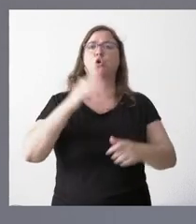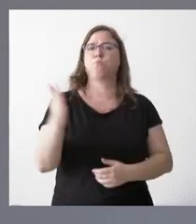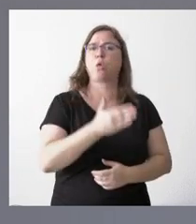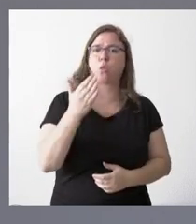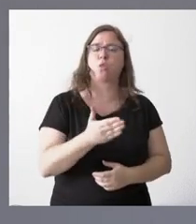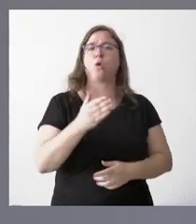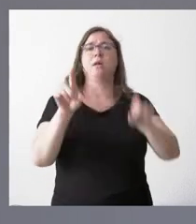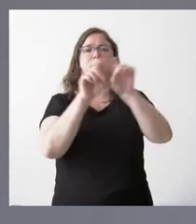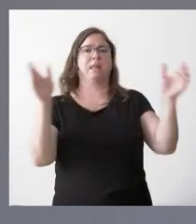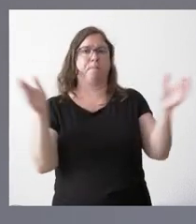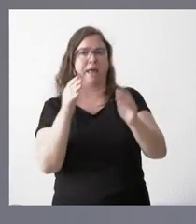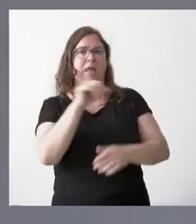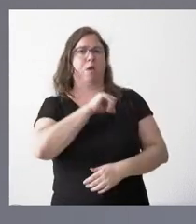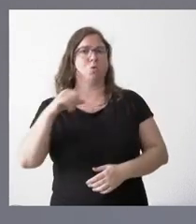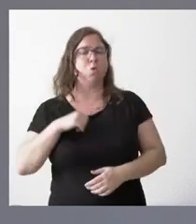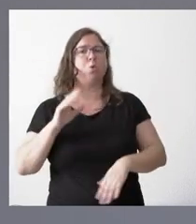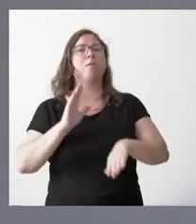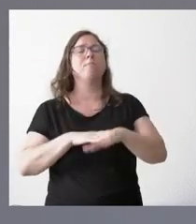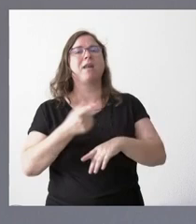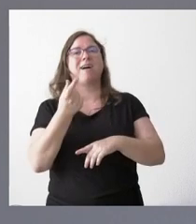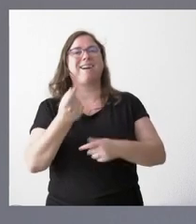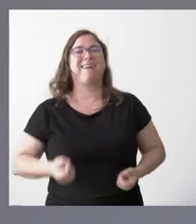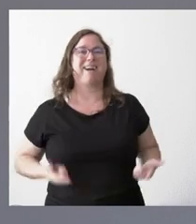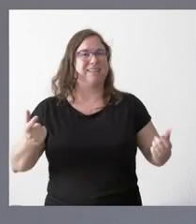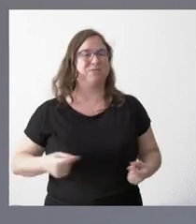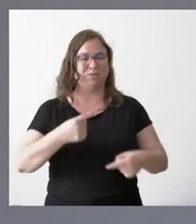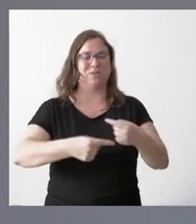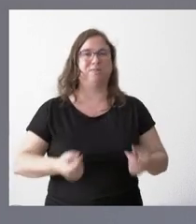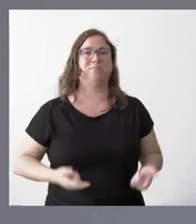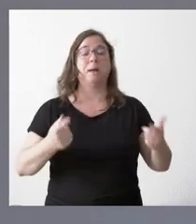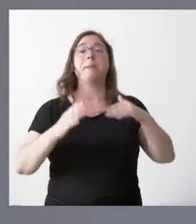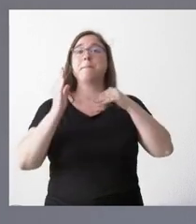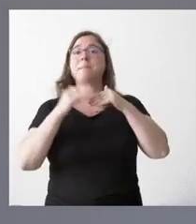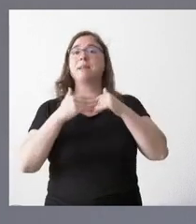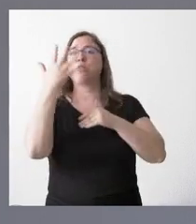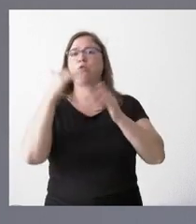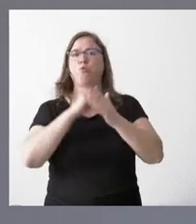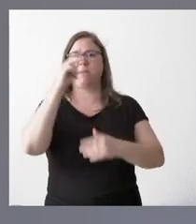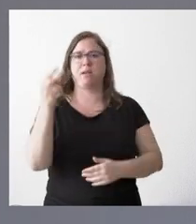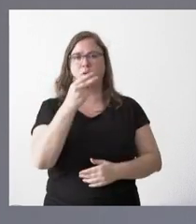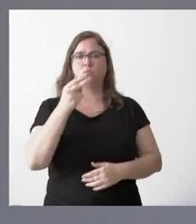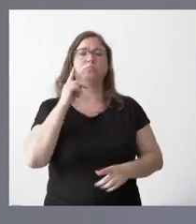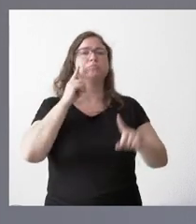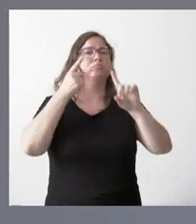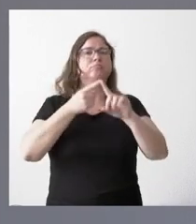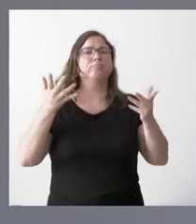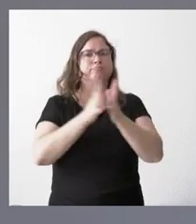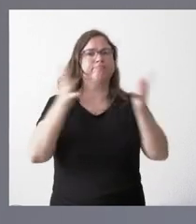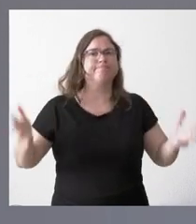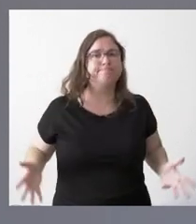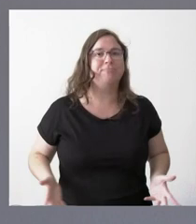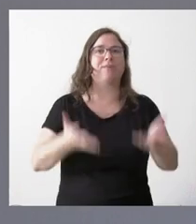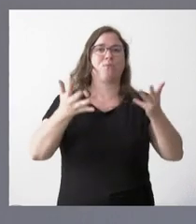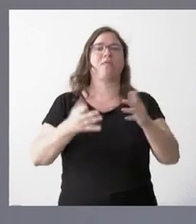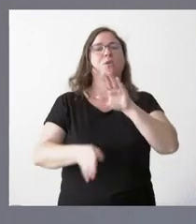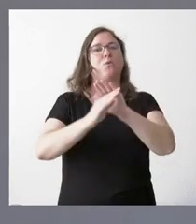y autónomos, para cubrir los gastos ordinarios de funcionamiento con un importe mínimo de 5.000 euros, precisamente para favorecer el